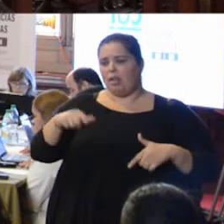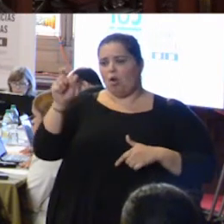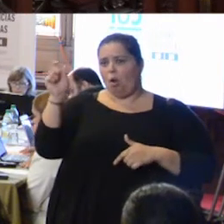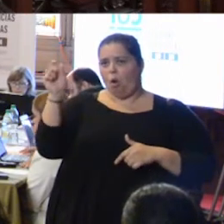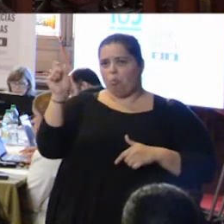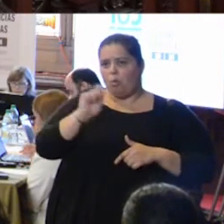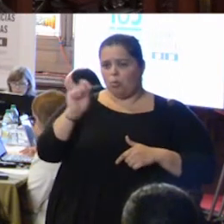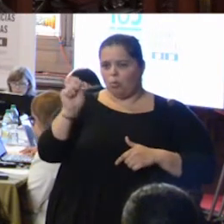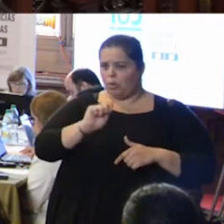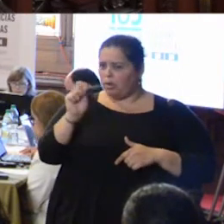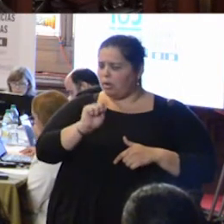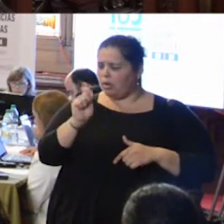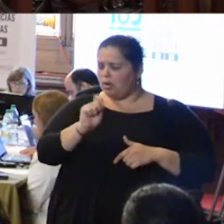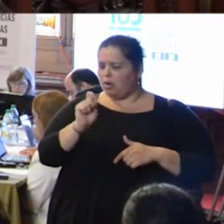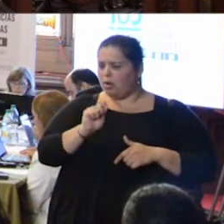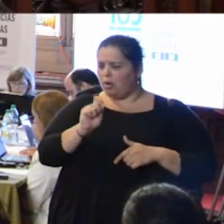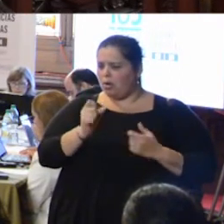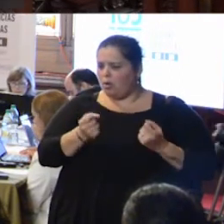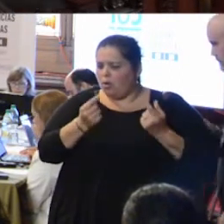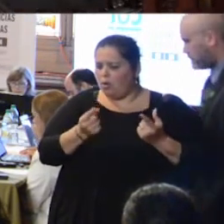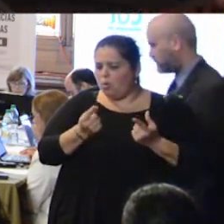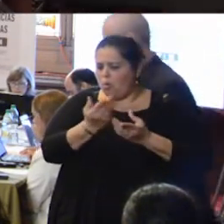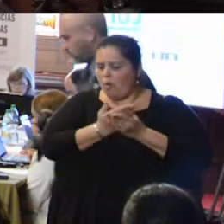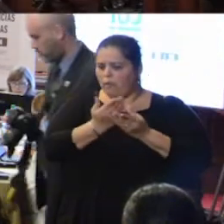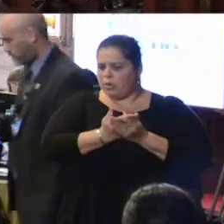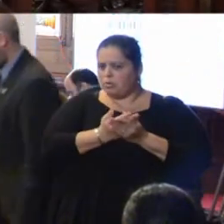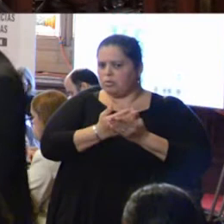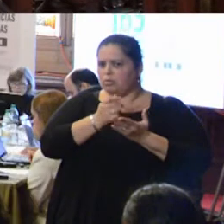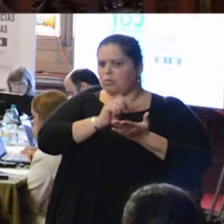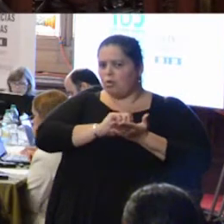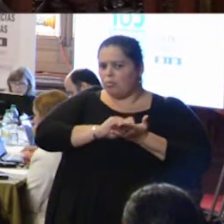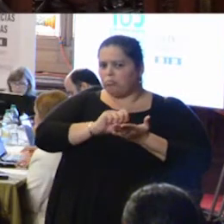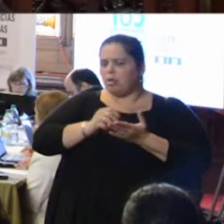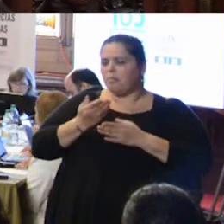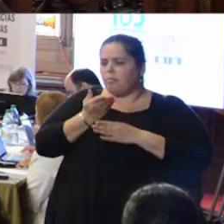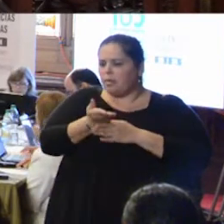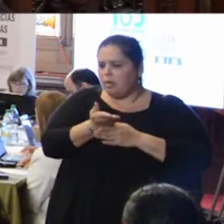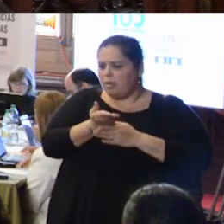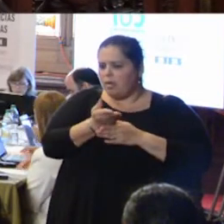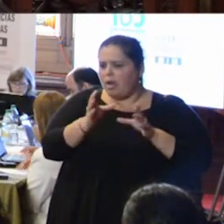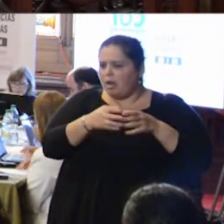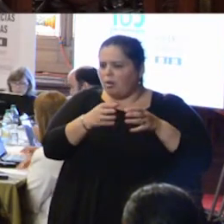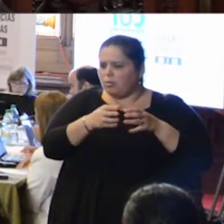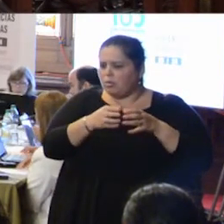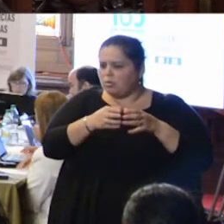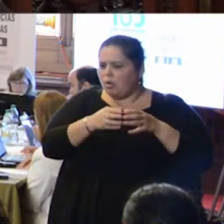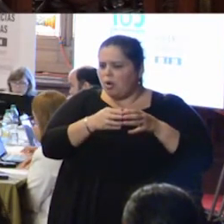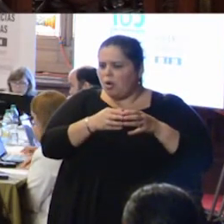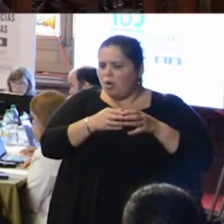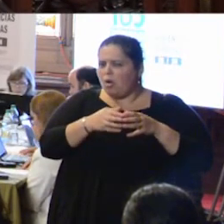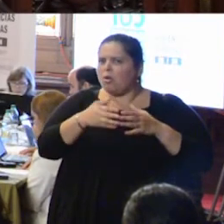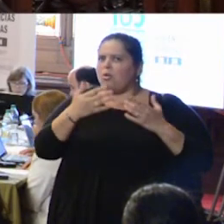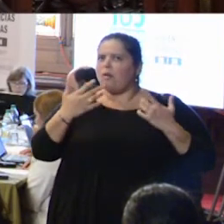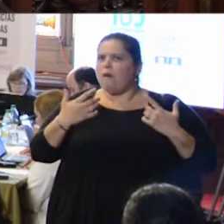el Ministerio Público nos remite oficio en el cual solicita a la Dirección Regional de Darién que tanto funcionarios como exfuncionarios